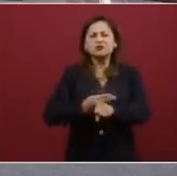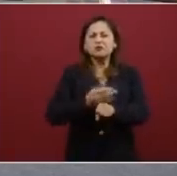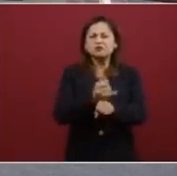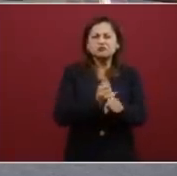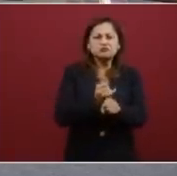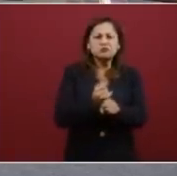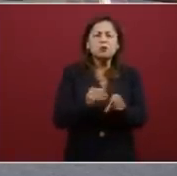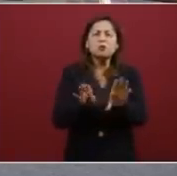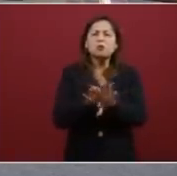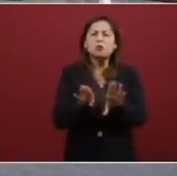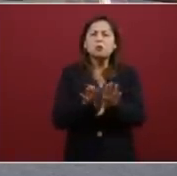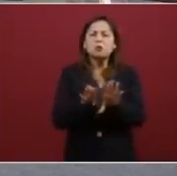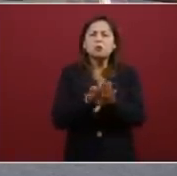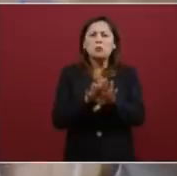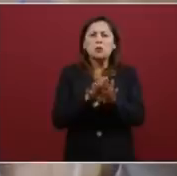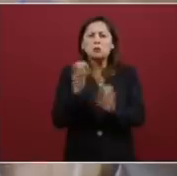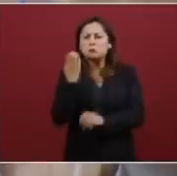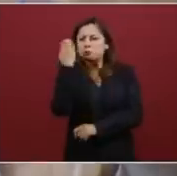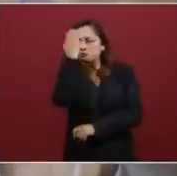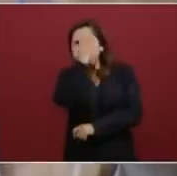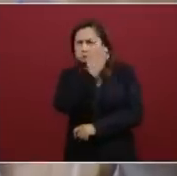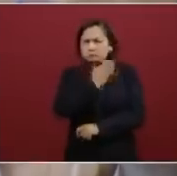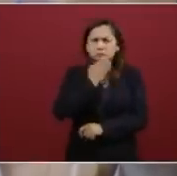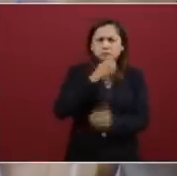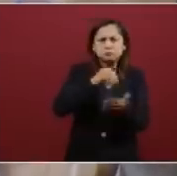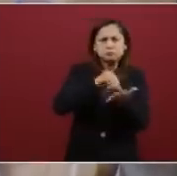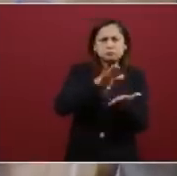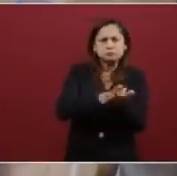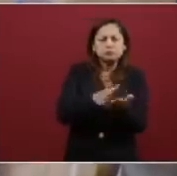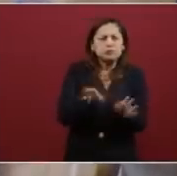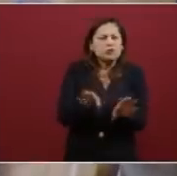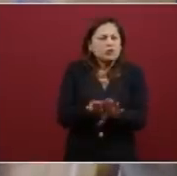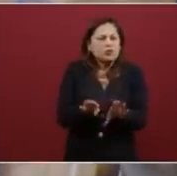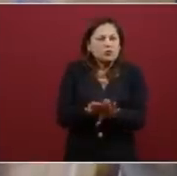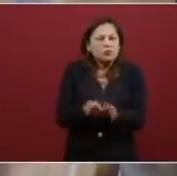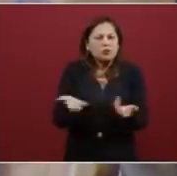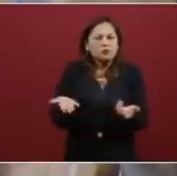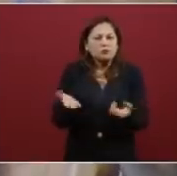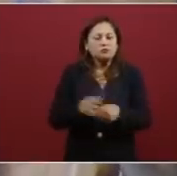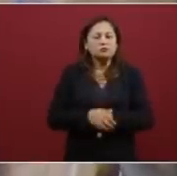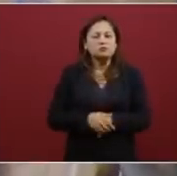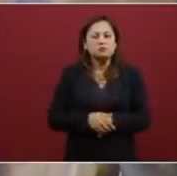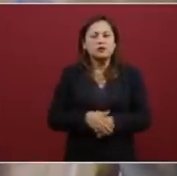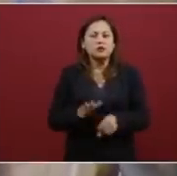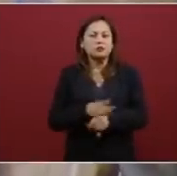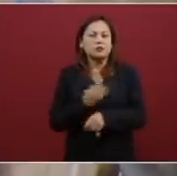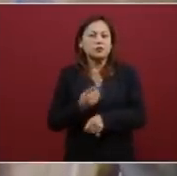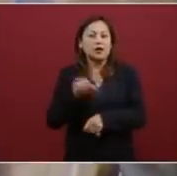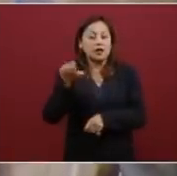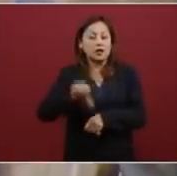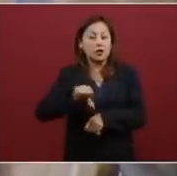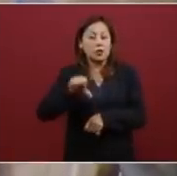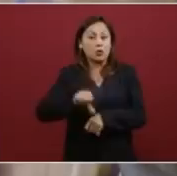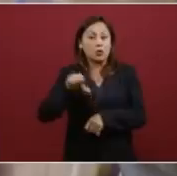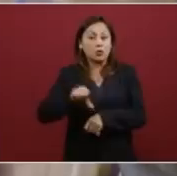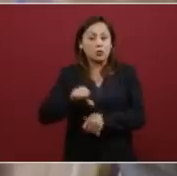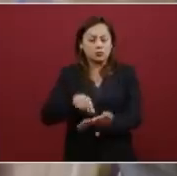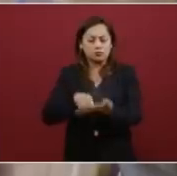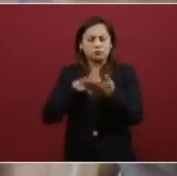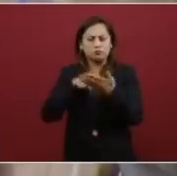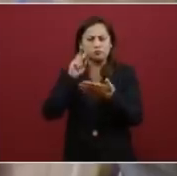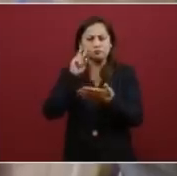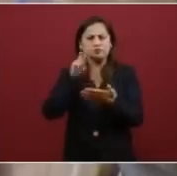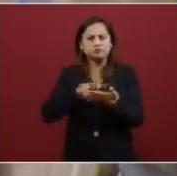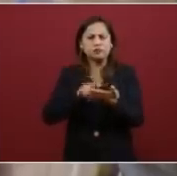qué pruebas es que se comprobó esto, dado que pues el día de hoy llevamos una nota en la que se delinea que